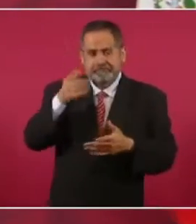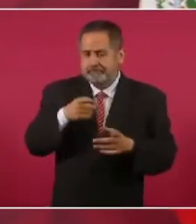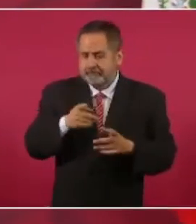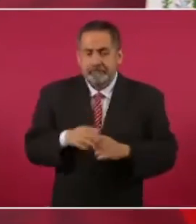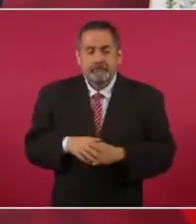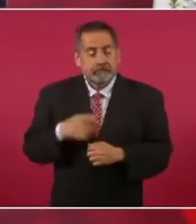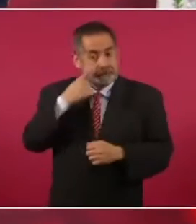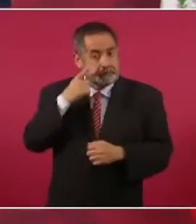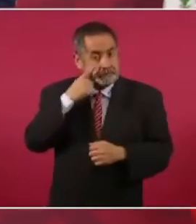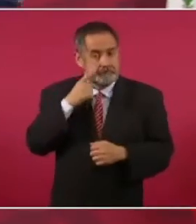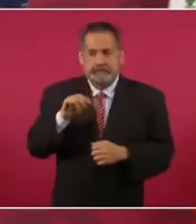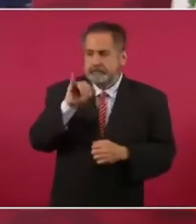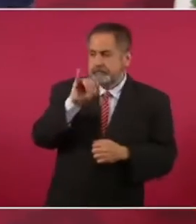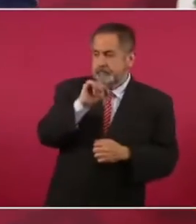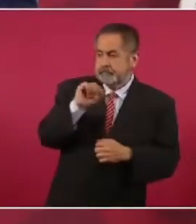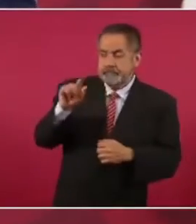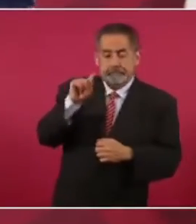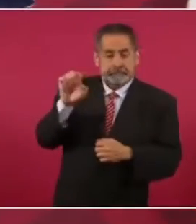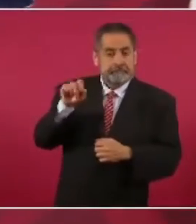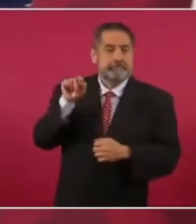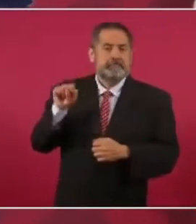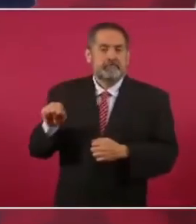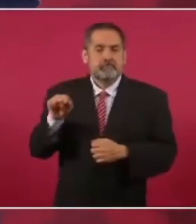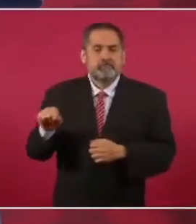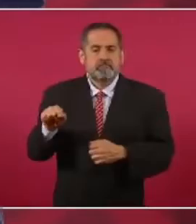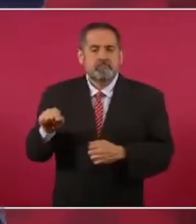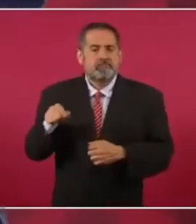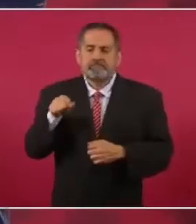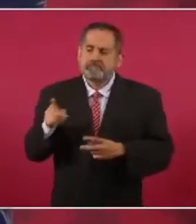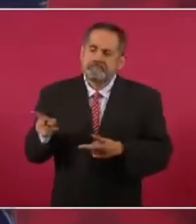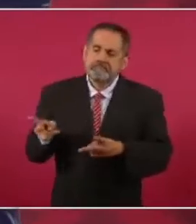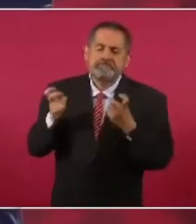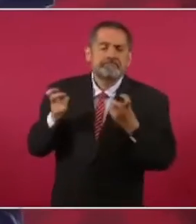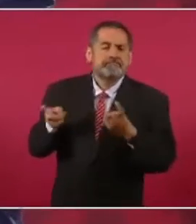El ISSSTE era un botín.